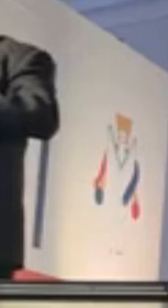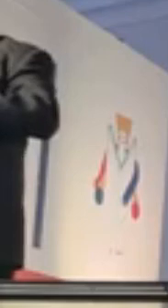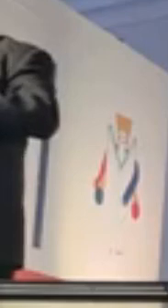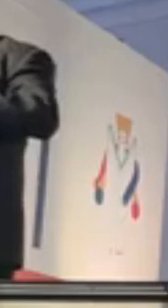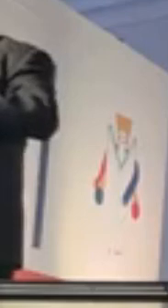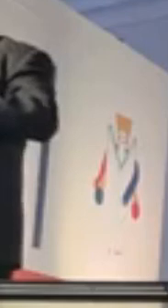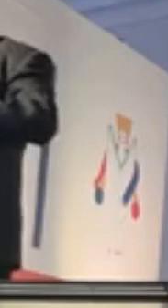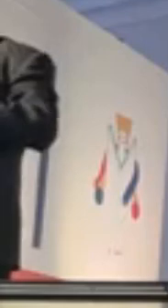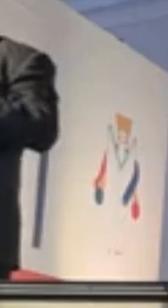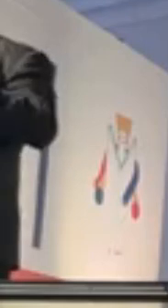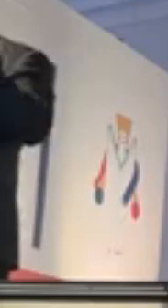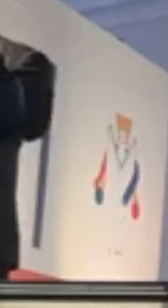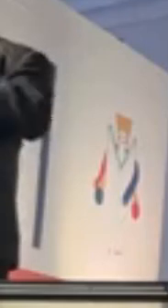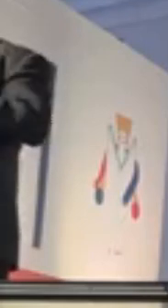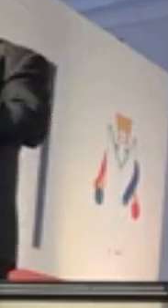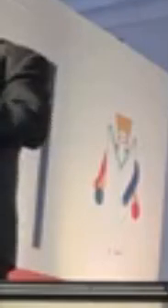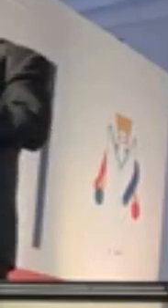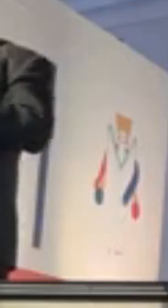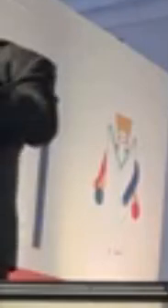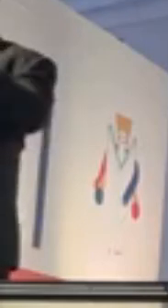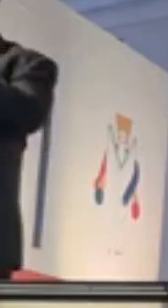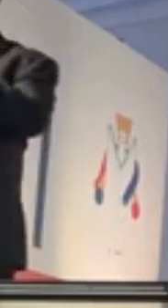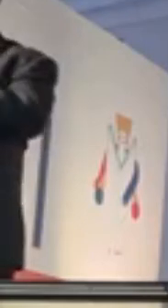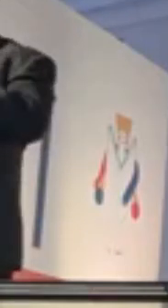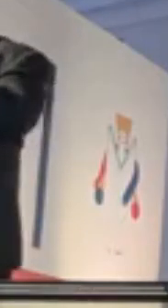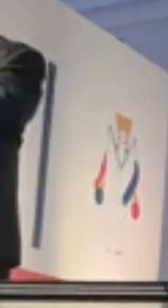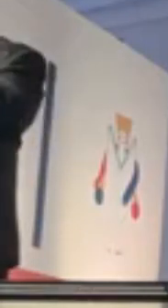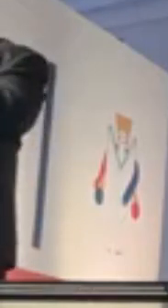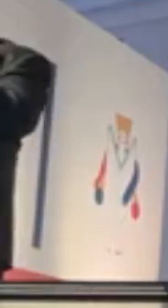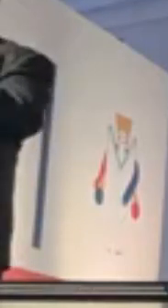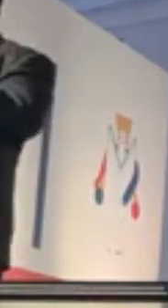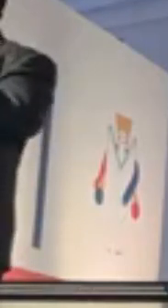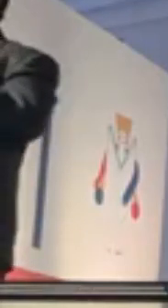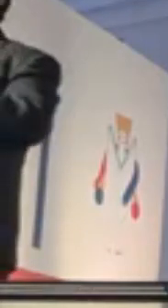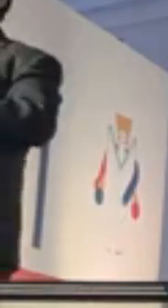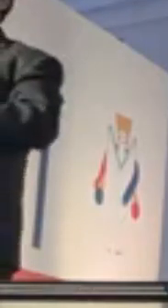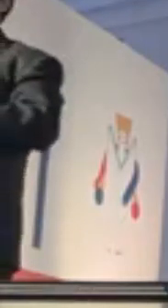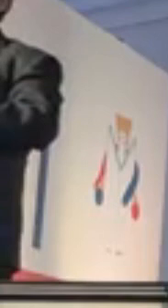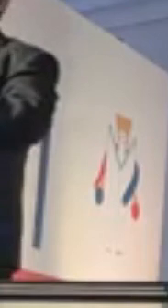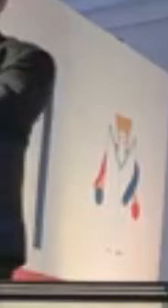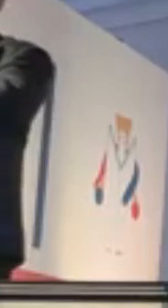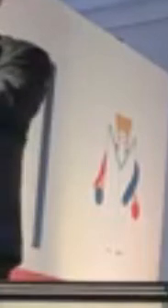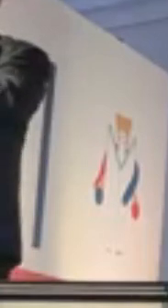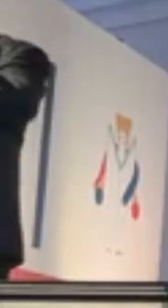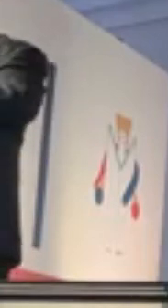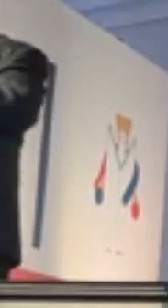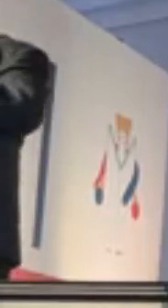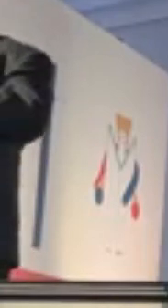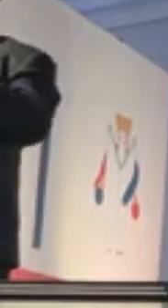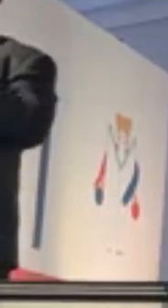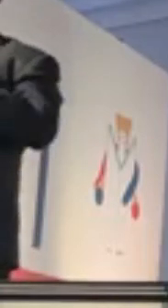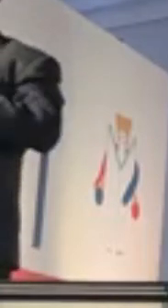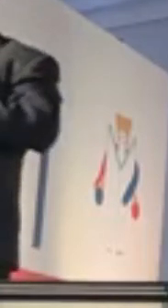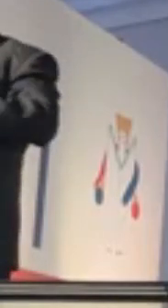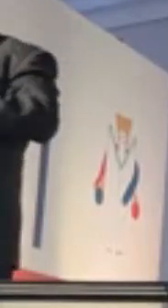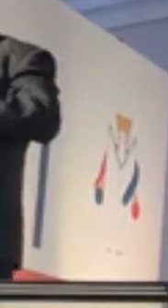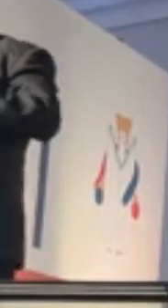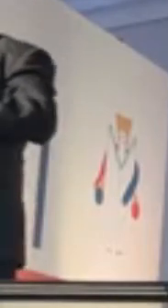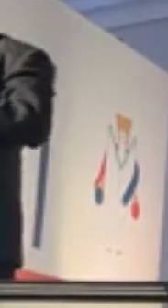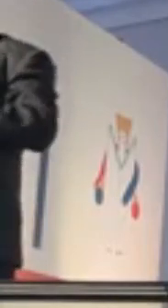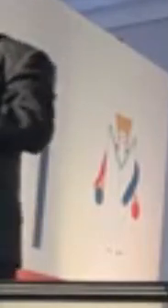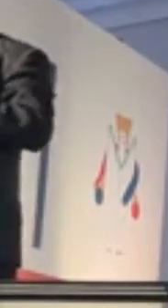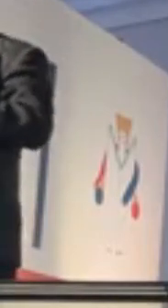contrainsurgencia que han mutado, que ya no son iguales que las que había en la década de los 70, que las que había en la década de los 80, más